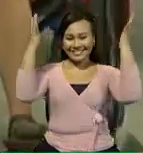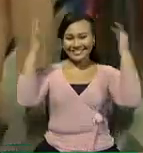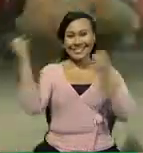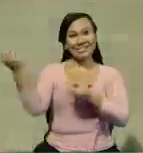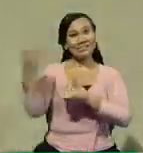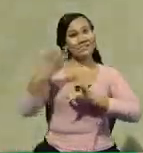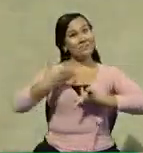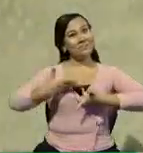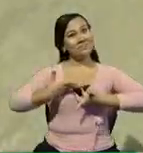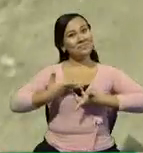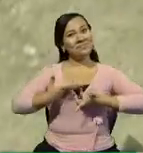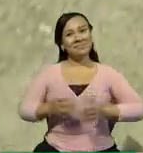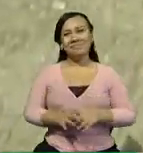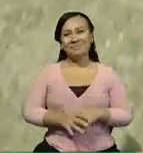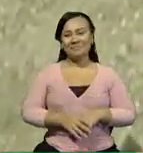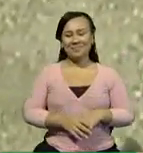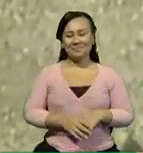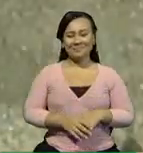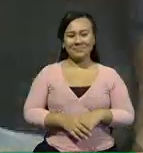Informó Pilar Vera.